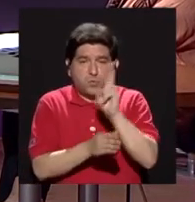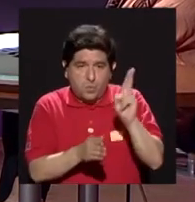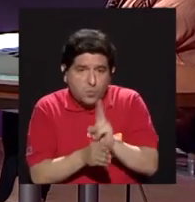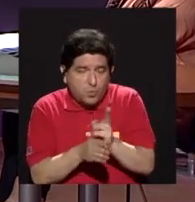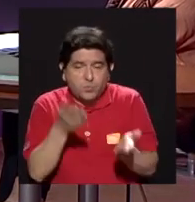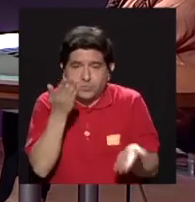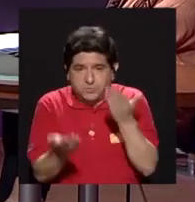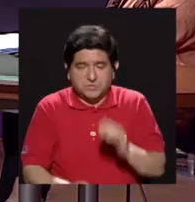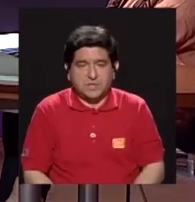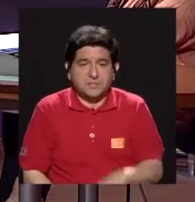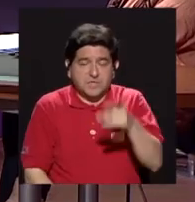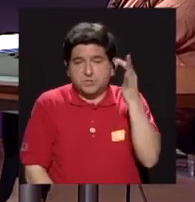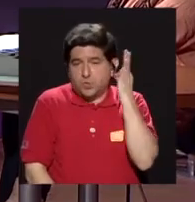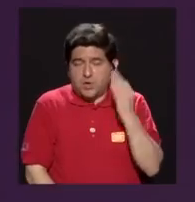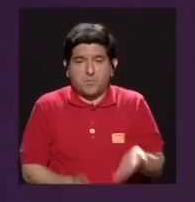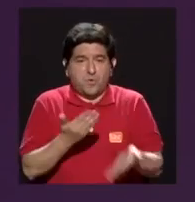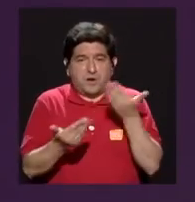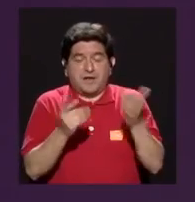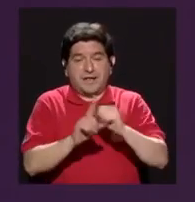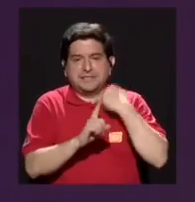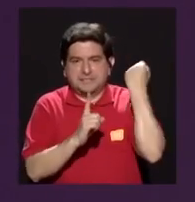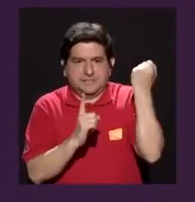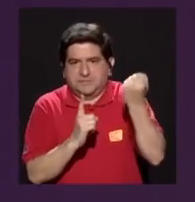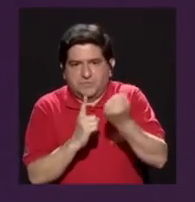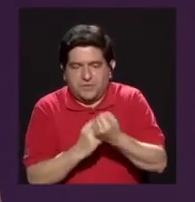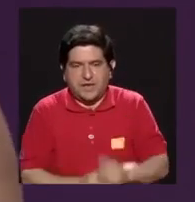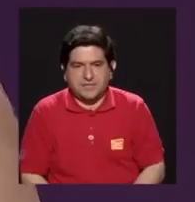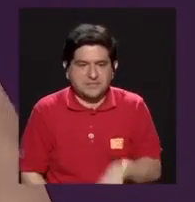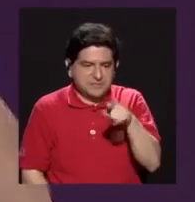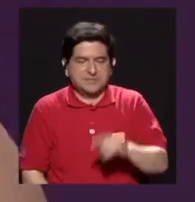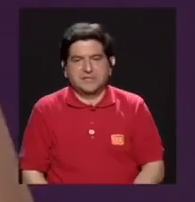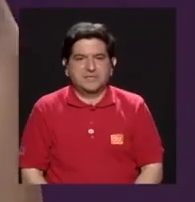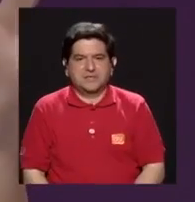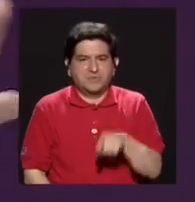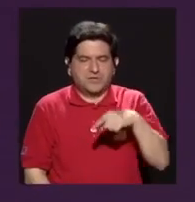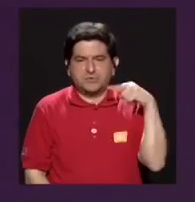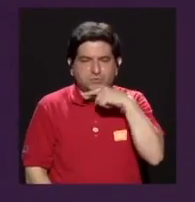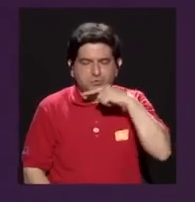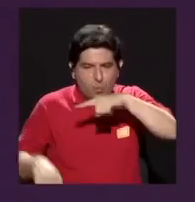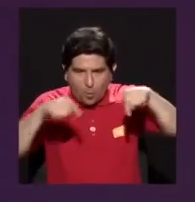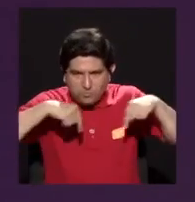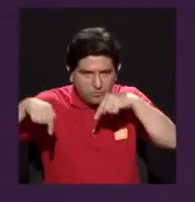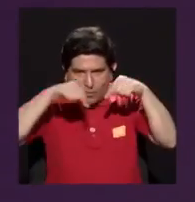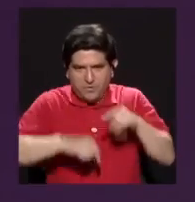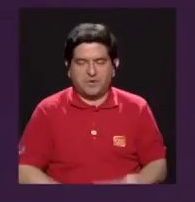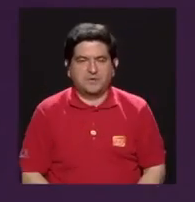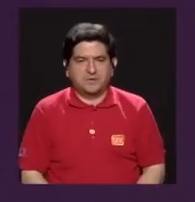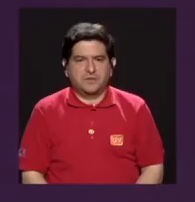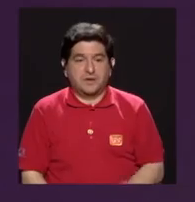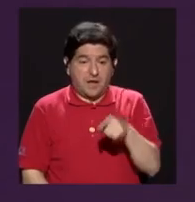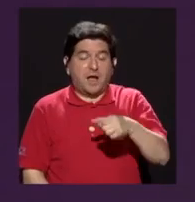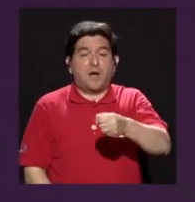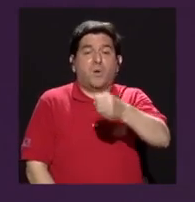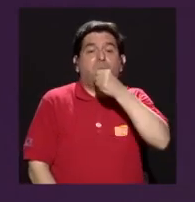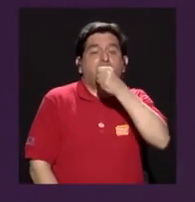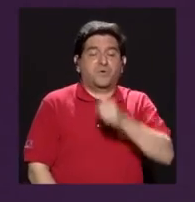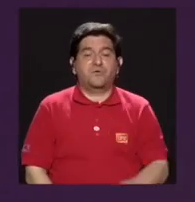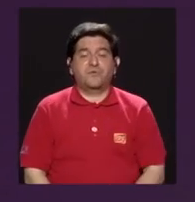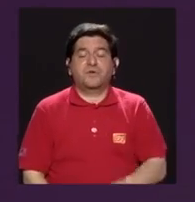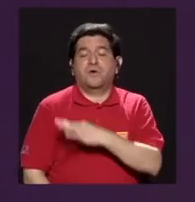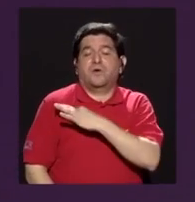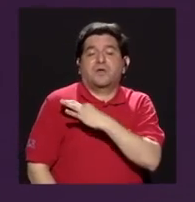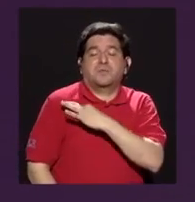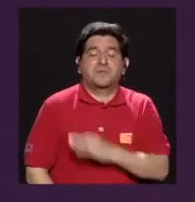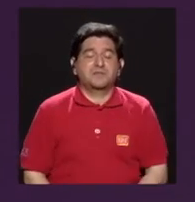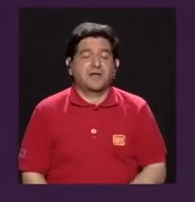pues una mujer prácticamente una posición pornográfica da por decirlo así muy sugestiva con un micrófono para invitar a sus